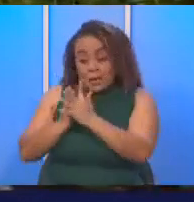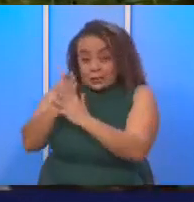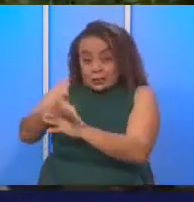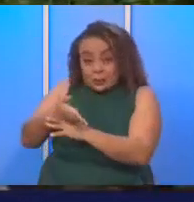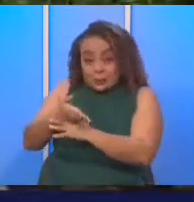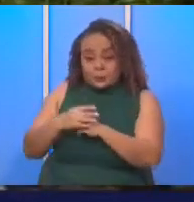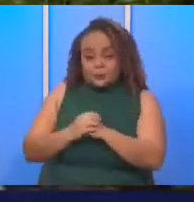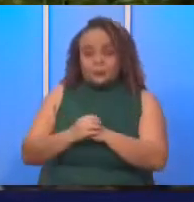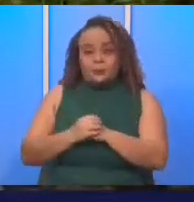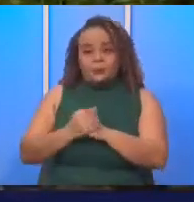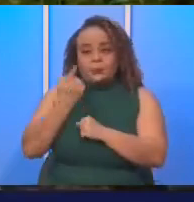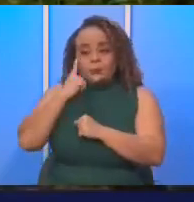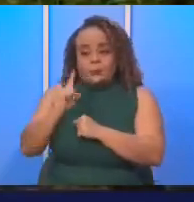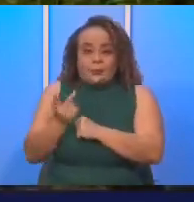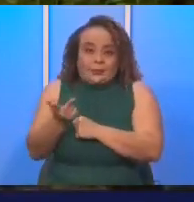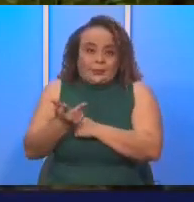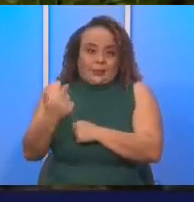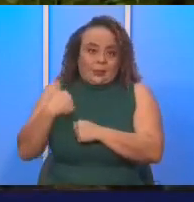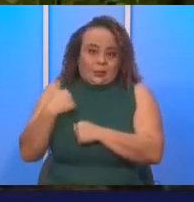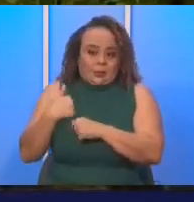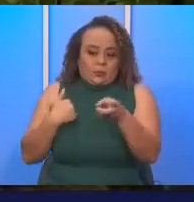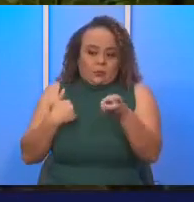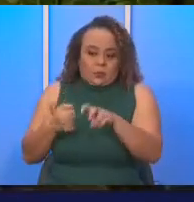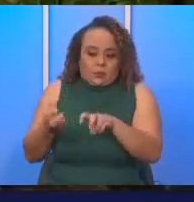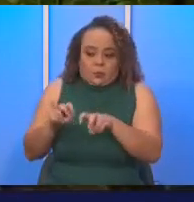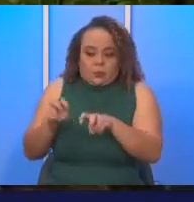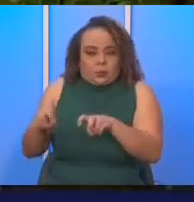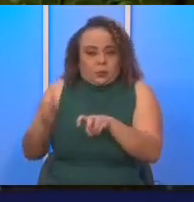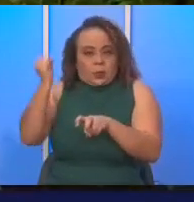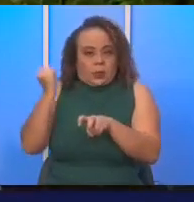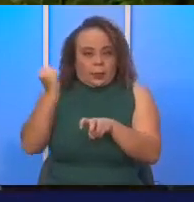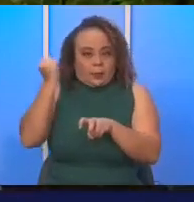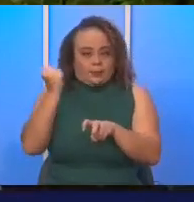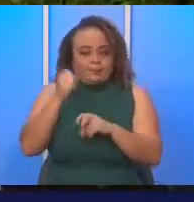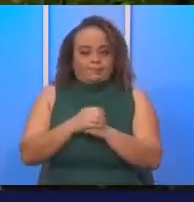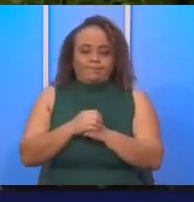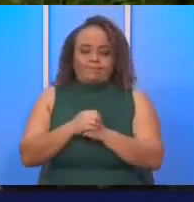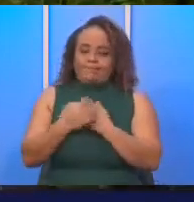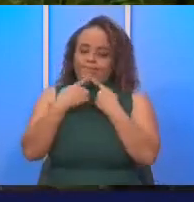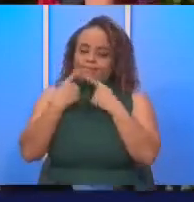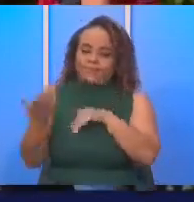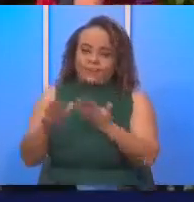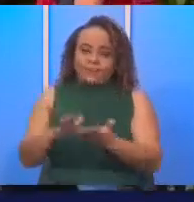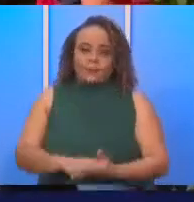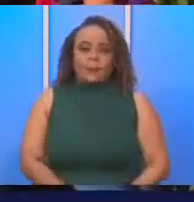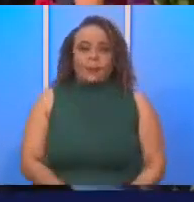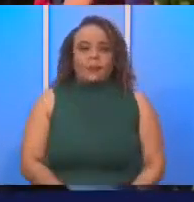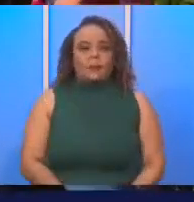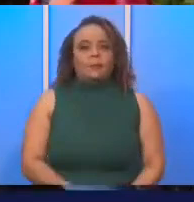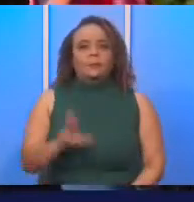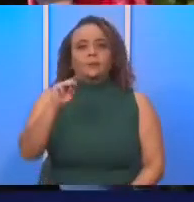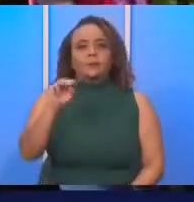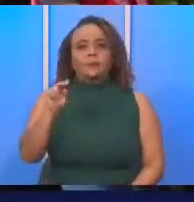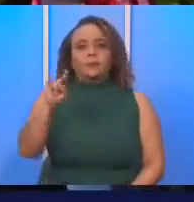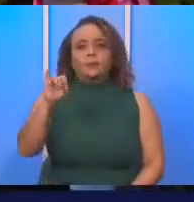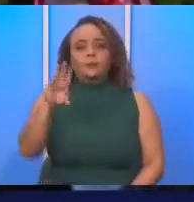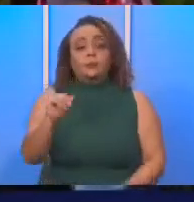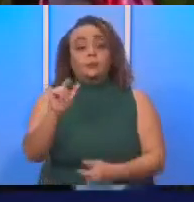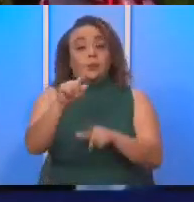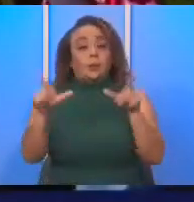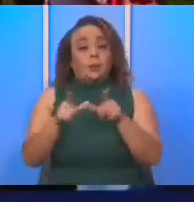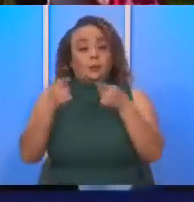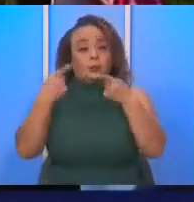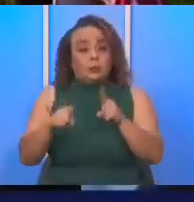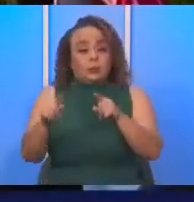a los tres hombres que viajaban en el camión, pues los declaran fallecidos. Mónica, la zona donde